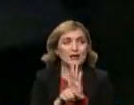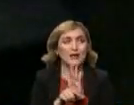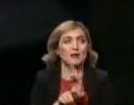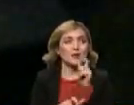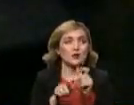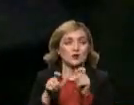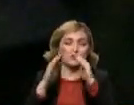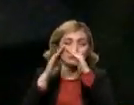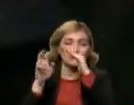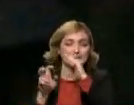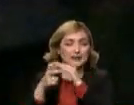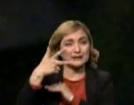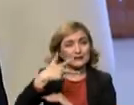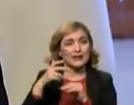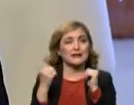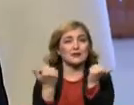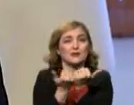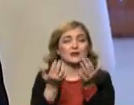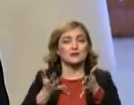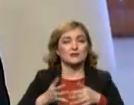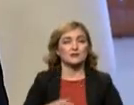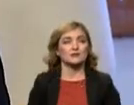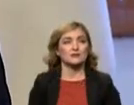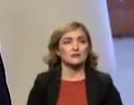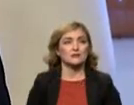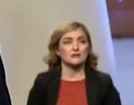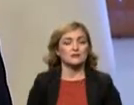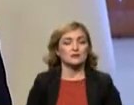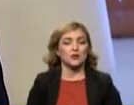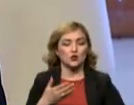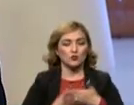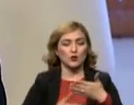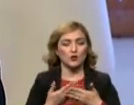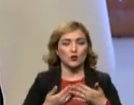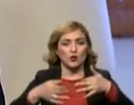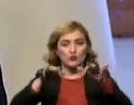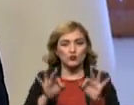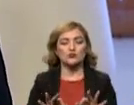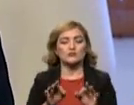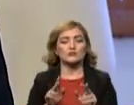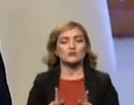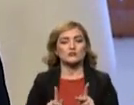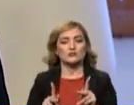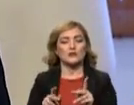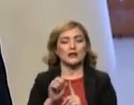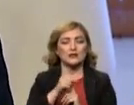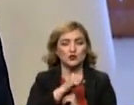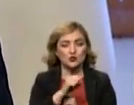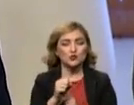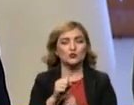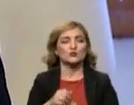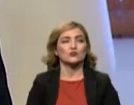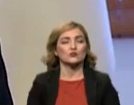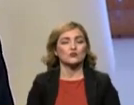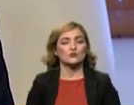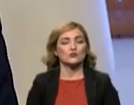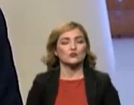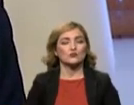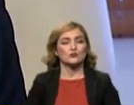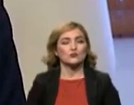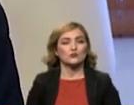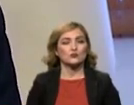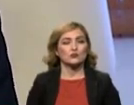recibieron los tres legisladores. Entonces lo que necesitamos son documentos oficiales que permitan que estas situaciones que se conocen por los